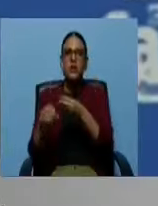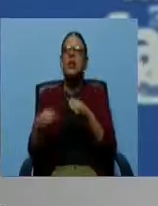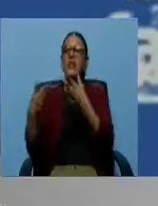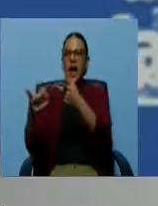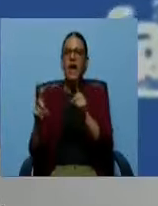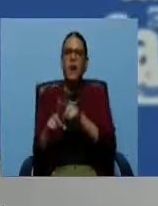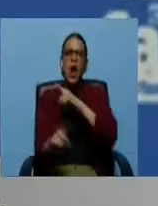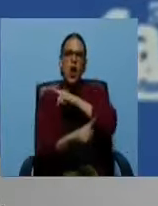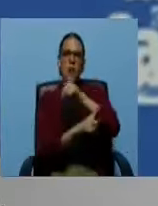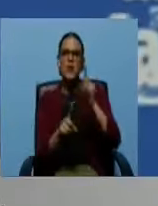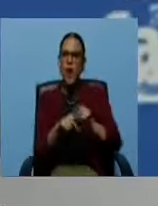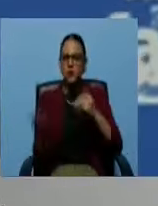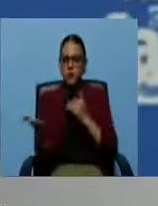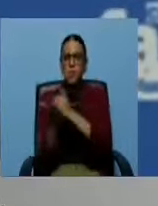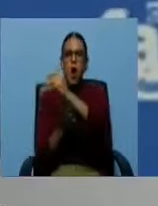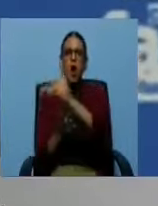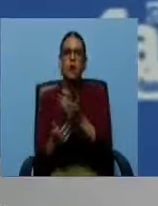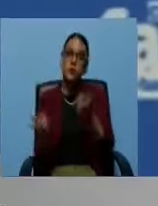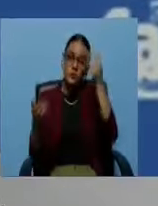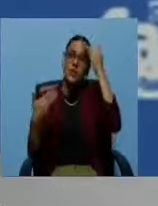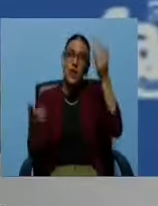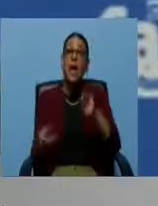donde lo tenían que haber mandado también los otros, ¿no?